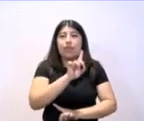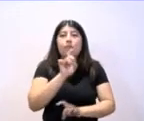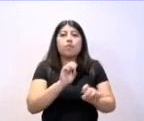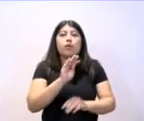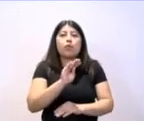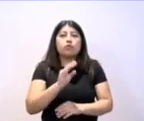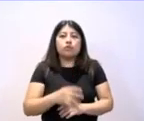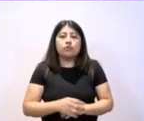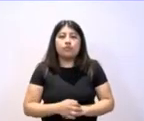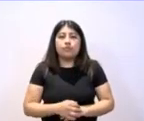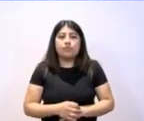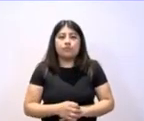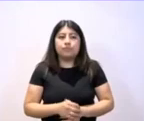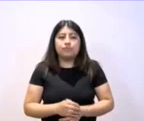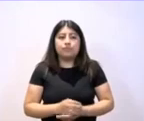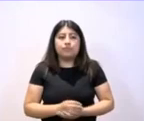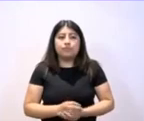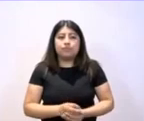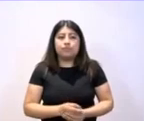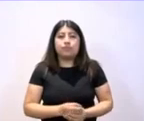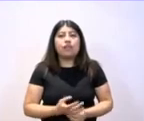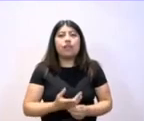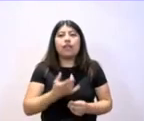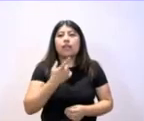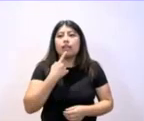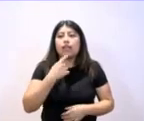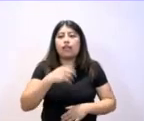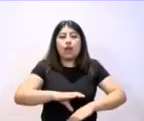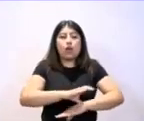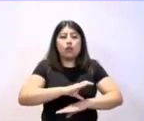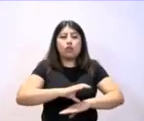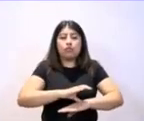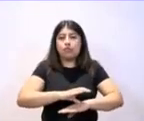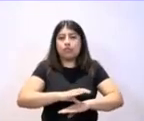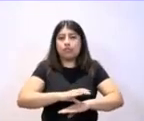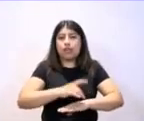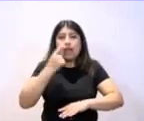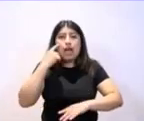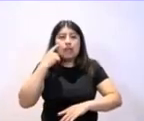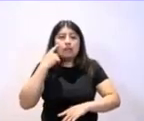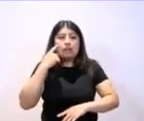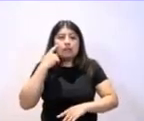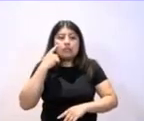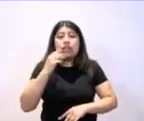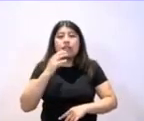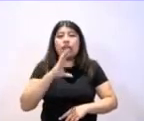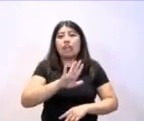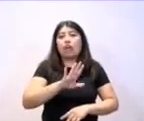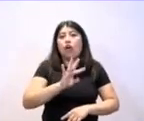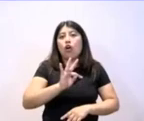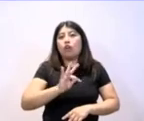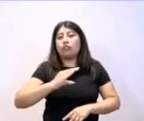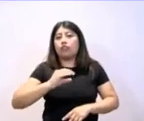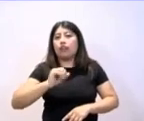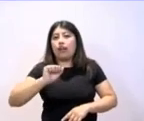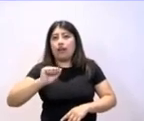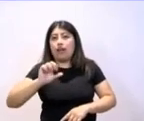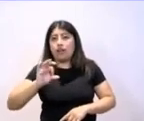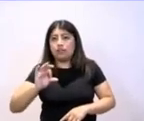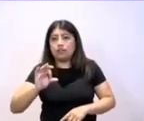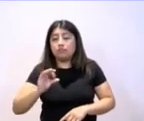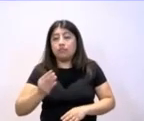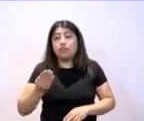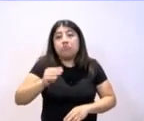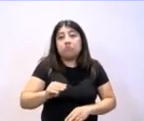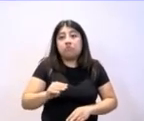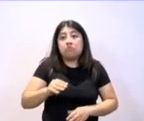preguntaba, viene usted a anunciar lo que la consejera no anunció. Dice que va a haber 5 TKs más en el centro